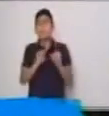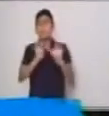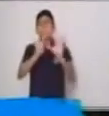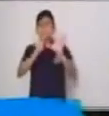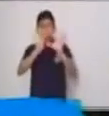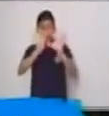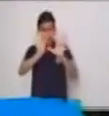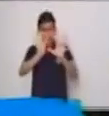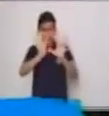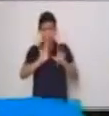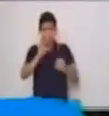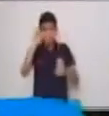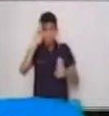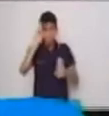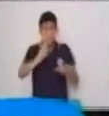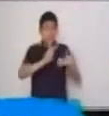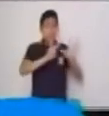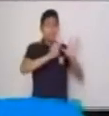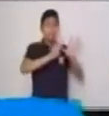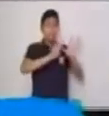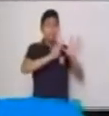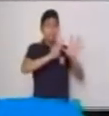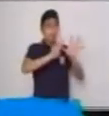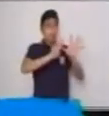9, muy bien.